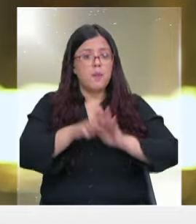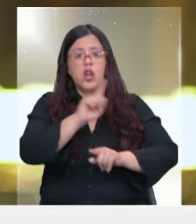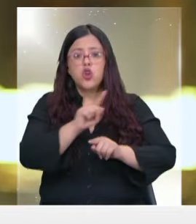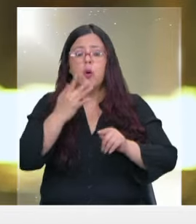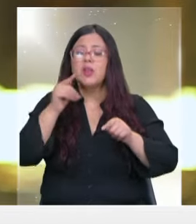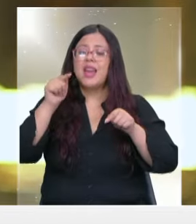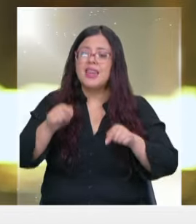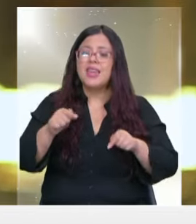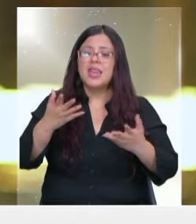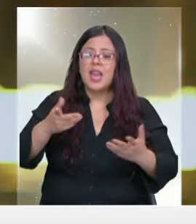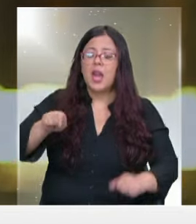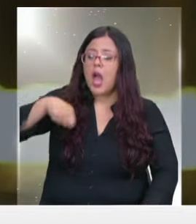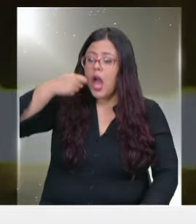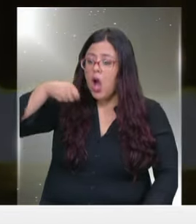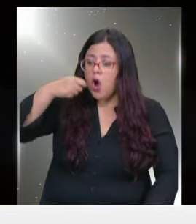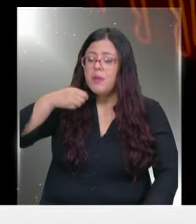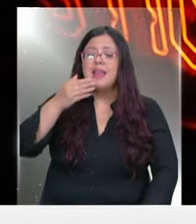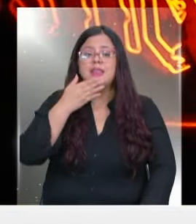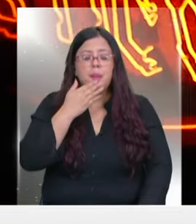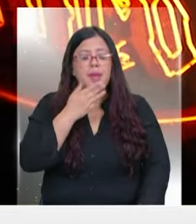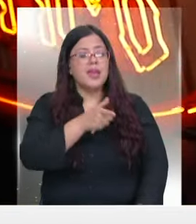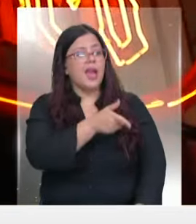la comida acompañado con licor.